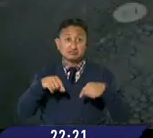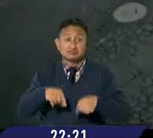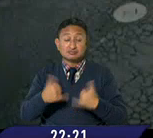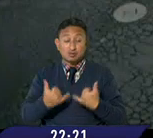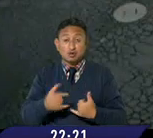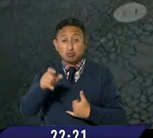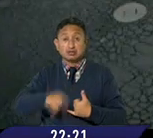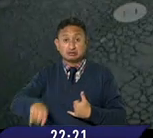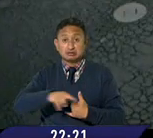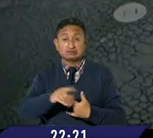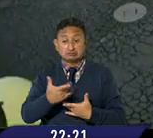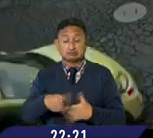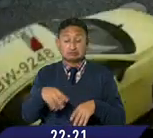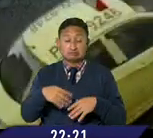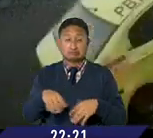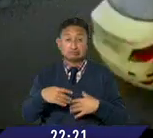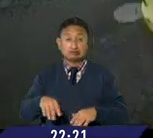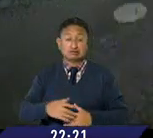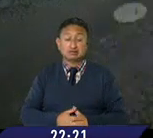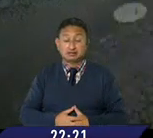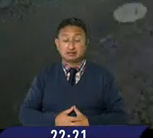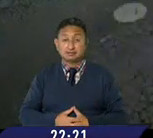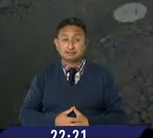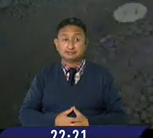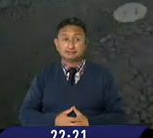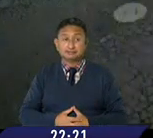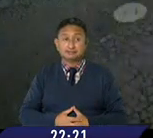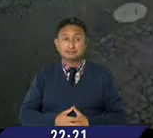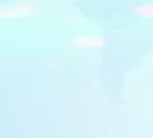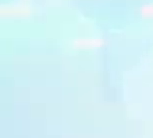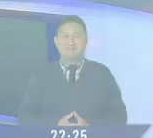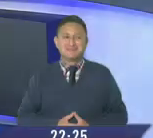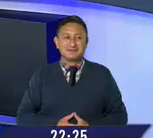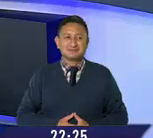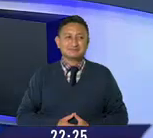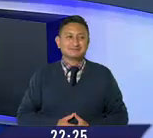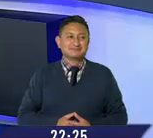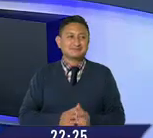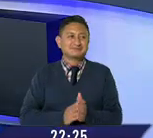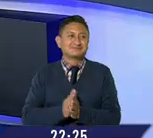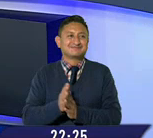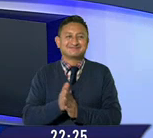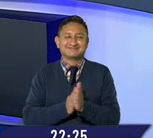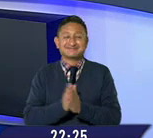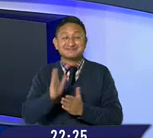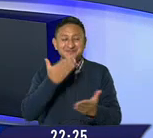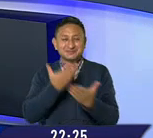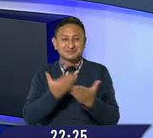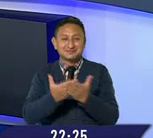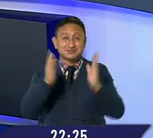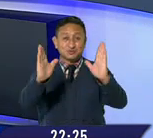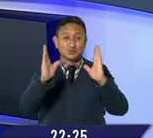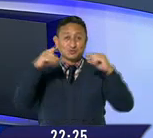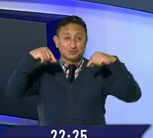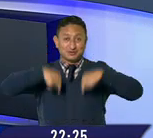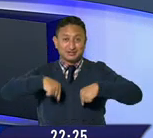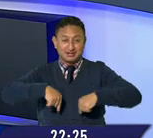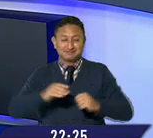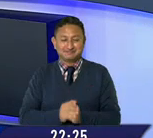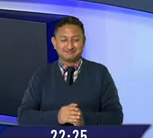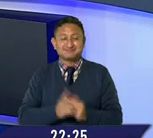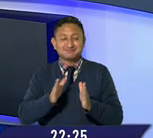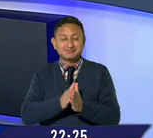buenos. En Quito informó Iván Casamen. Gracias por seguir en sintonía de la